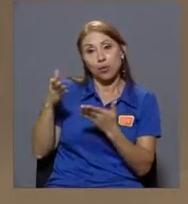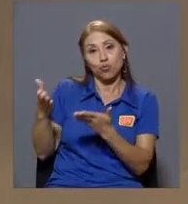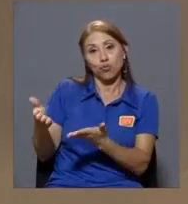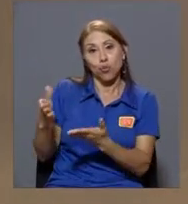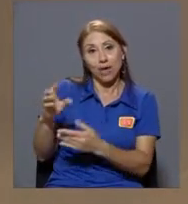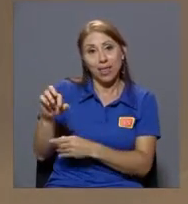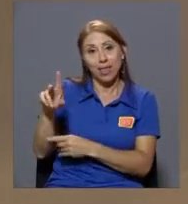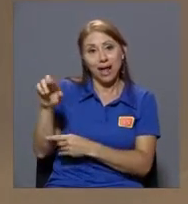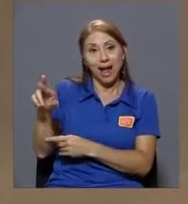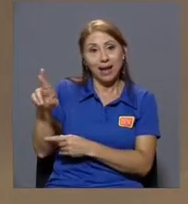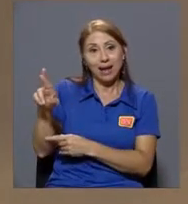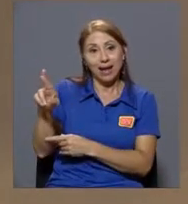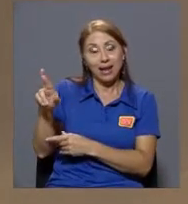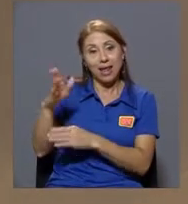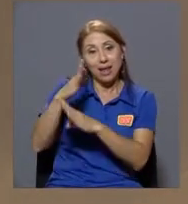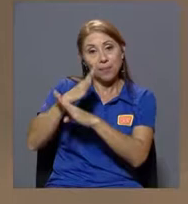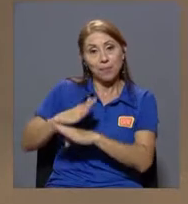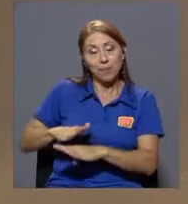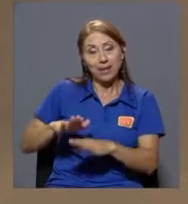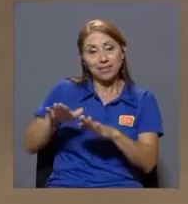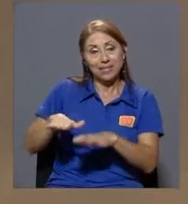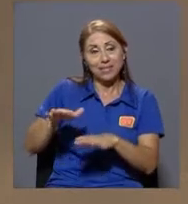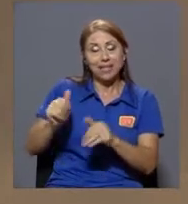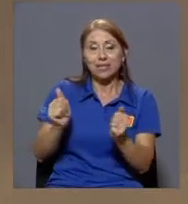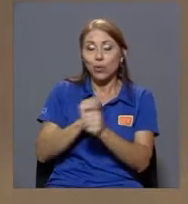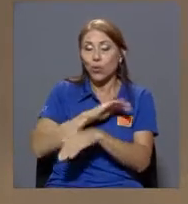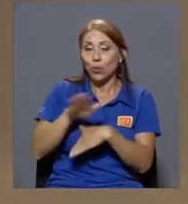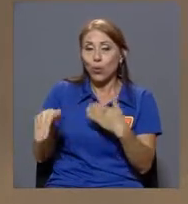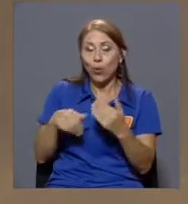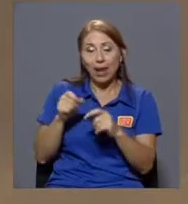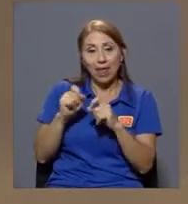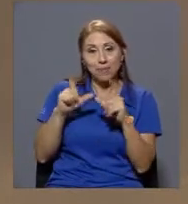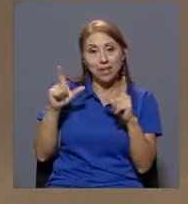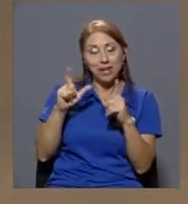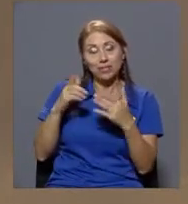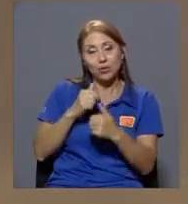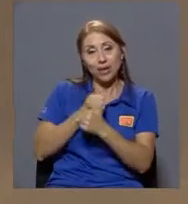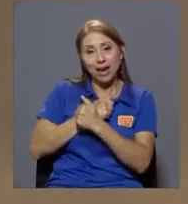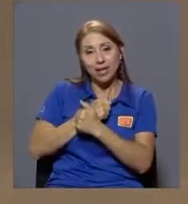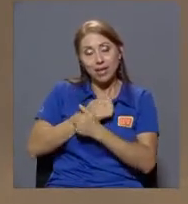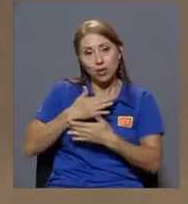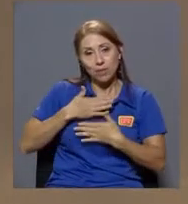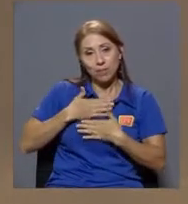toda la admiración y el cariño de mi parte. De manera que